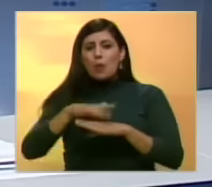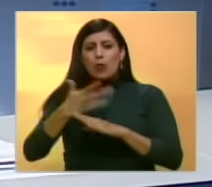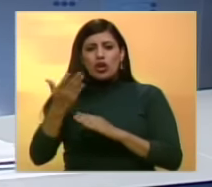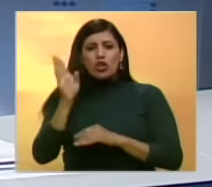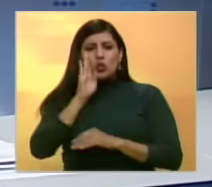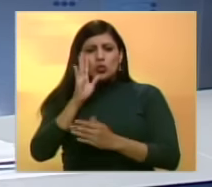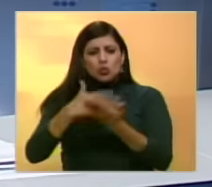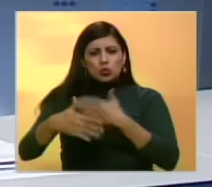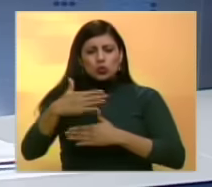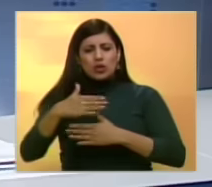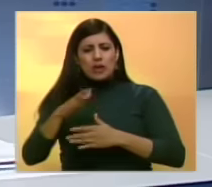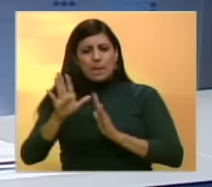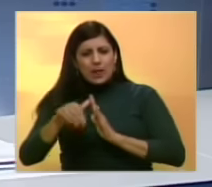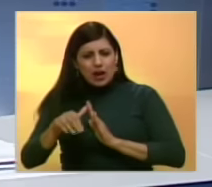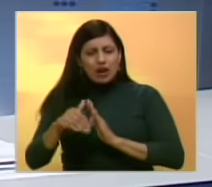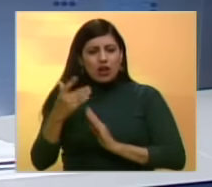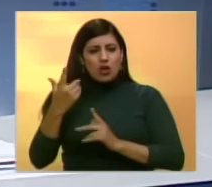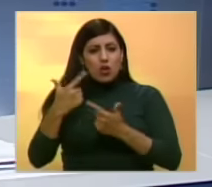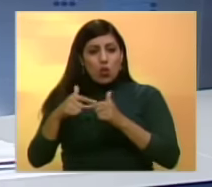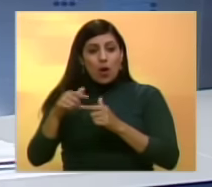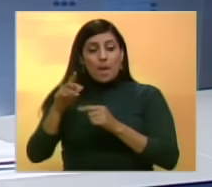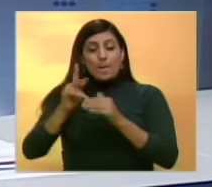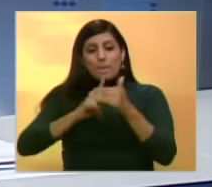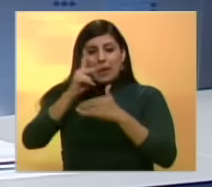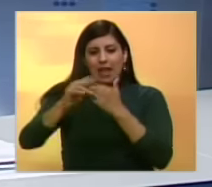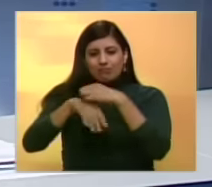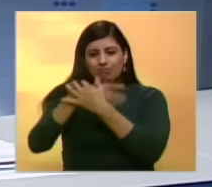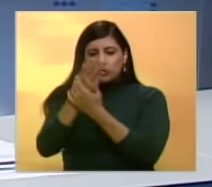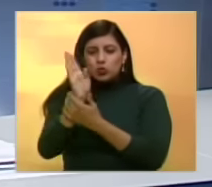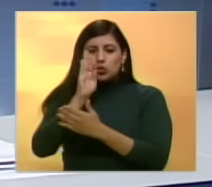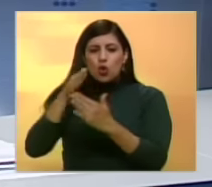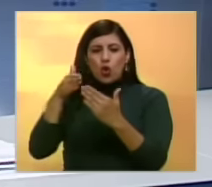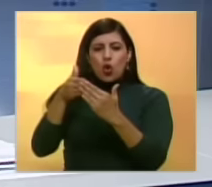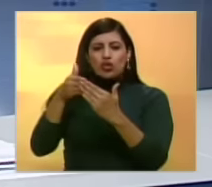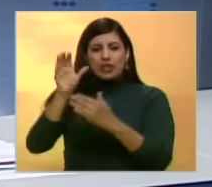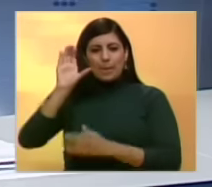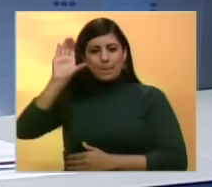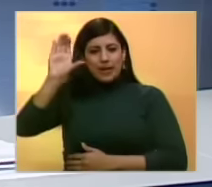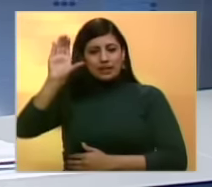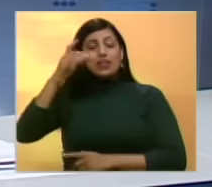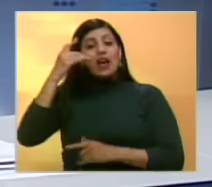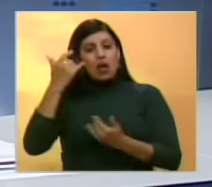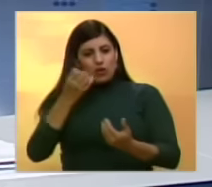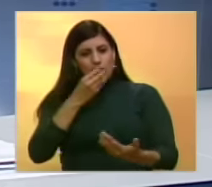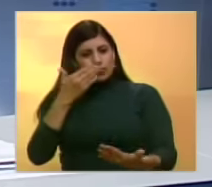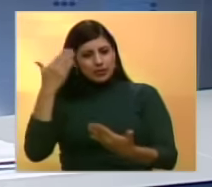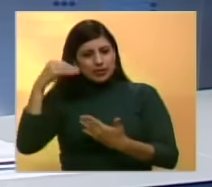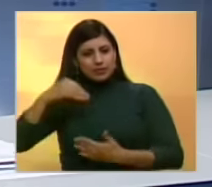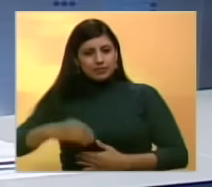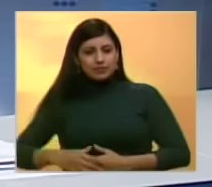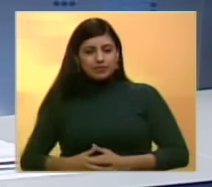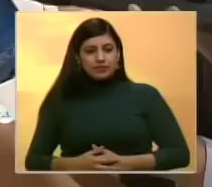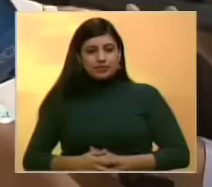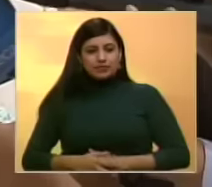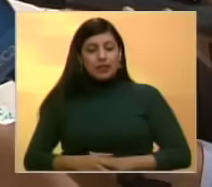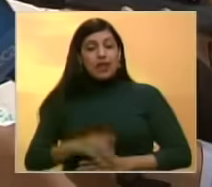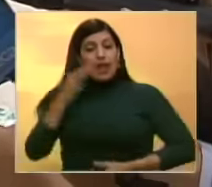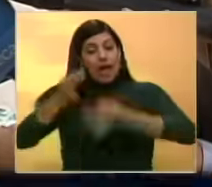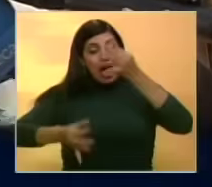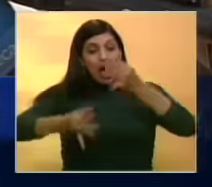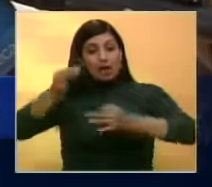Conspiración y asociación para delinquir en presuntos planes conspirativos en contra del país Fabiola de quinto nos cuenta más los